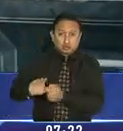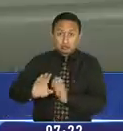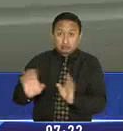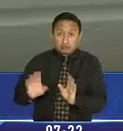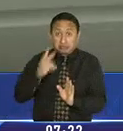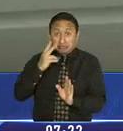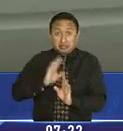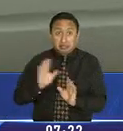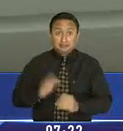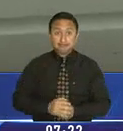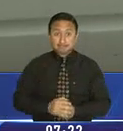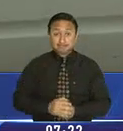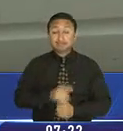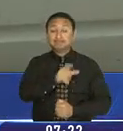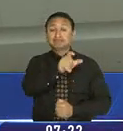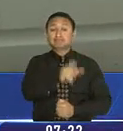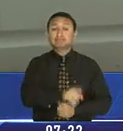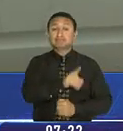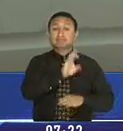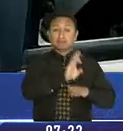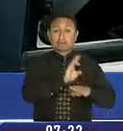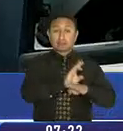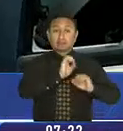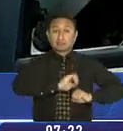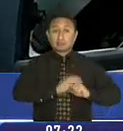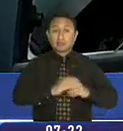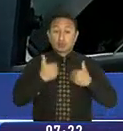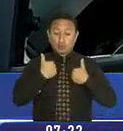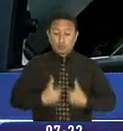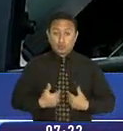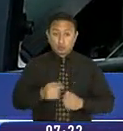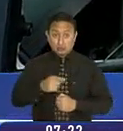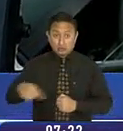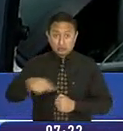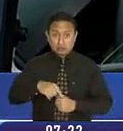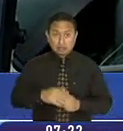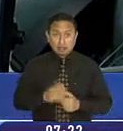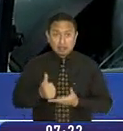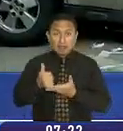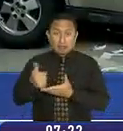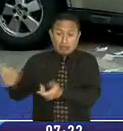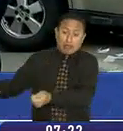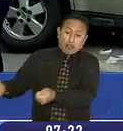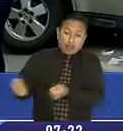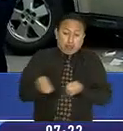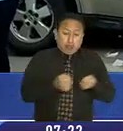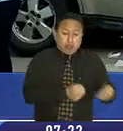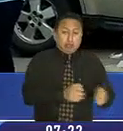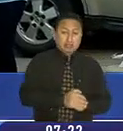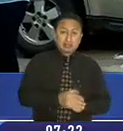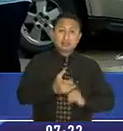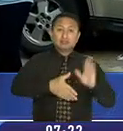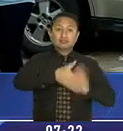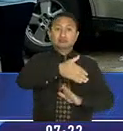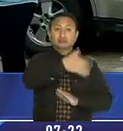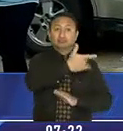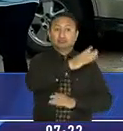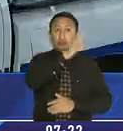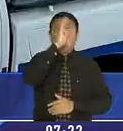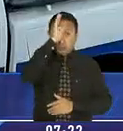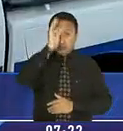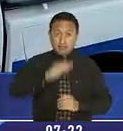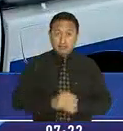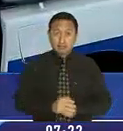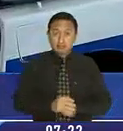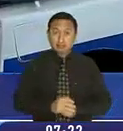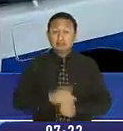le vi. Según moradores del sector, ayudaron a sacar a las personas que se encontraban dentro del vehículo para que fueran trasladadas al hospital.